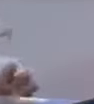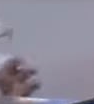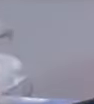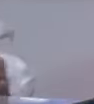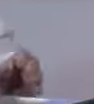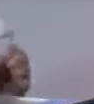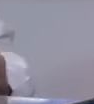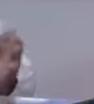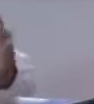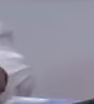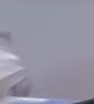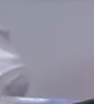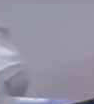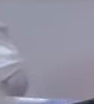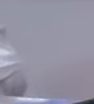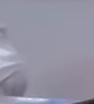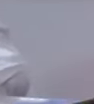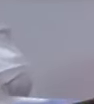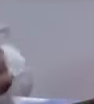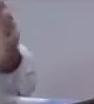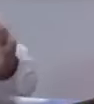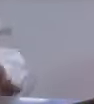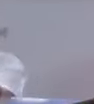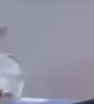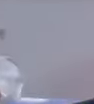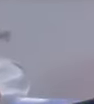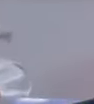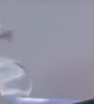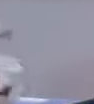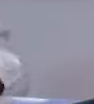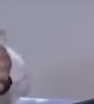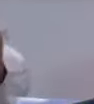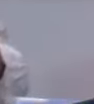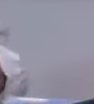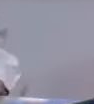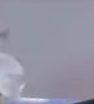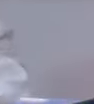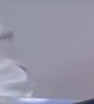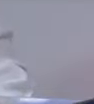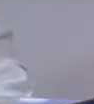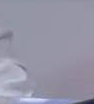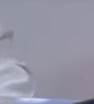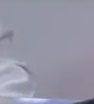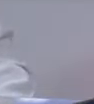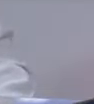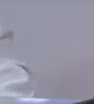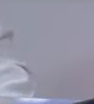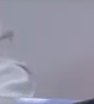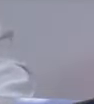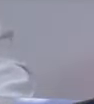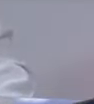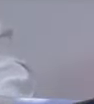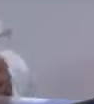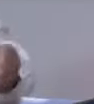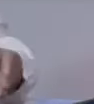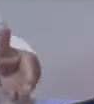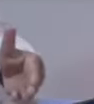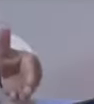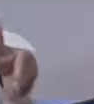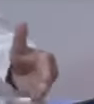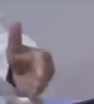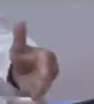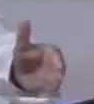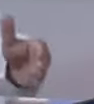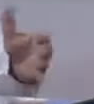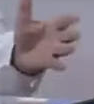tuvieron o sea estuvieron los dos terroristas vigilio Paz Romero y Eulalio este eh kivel Suárez